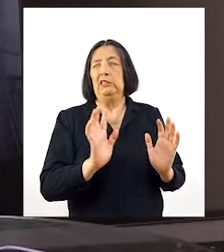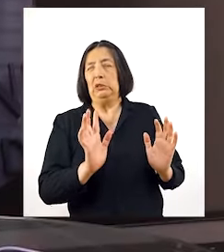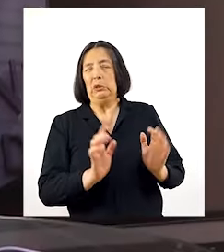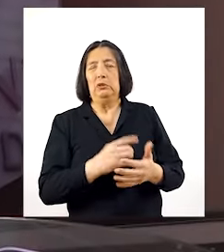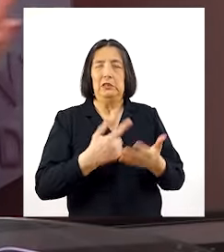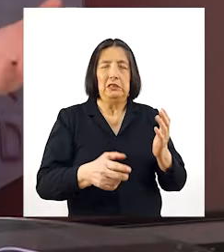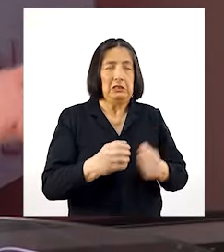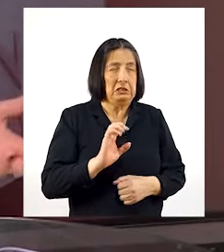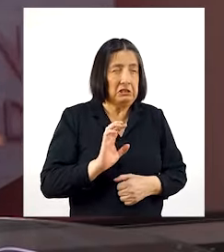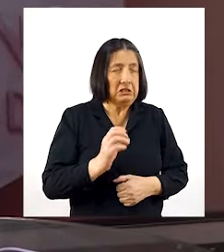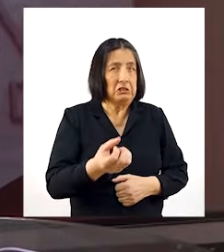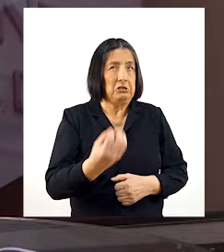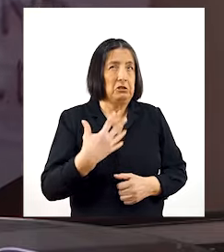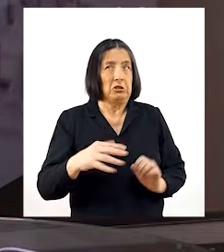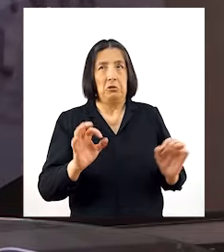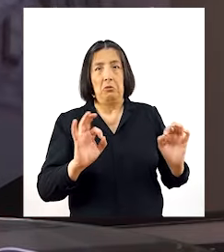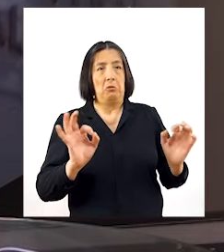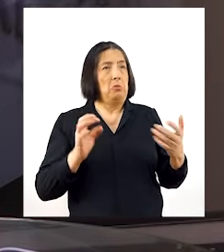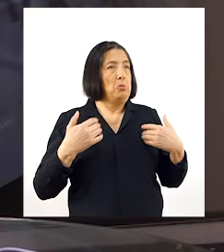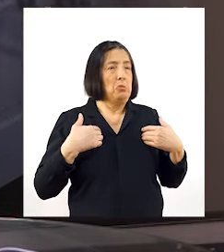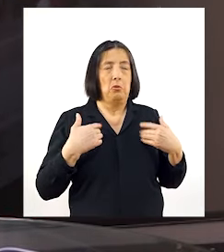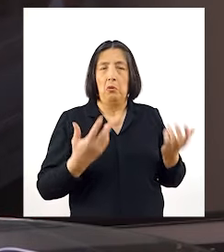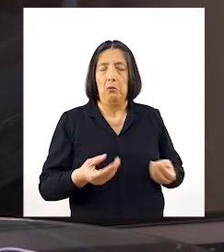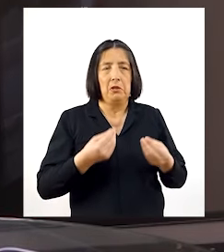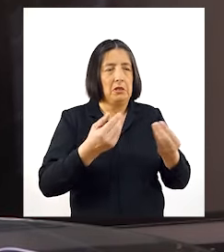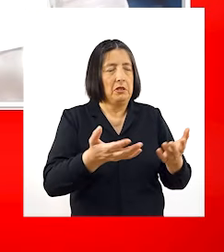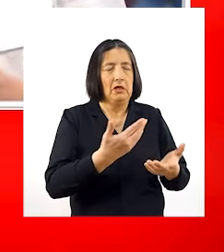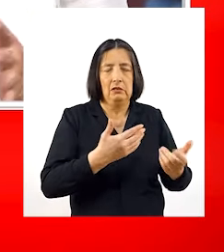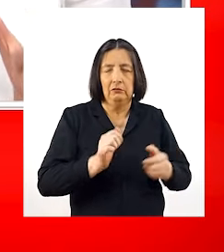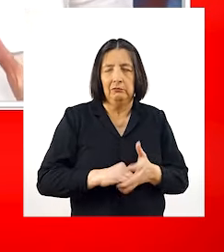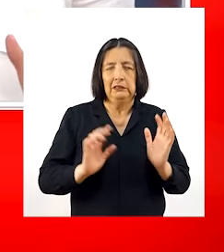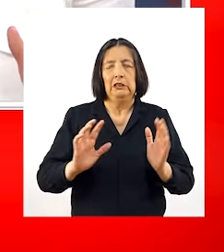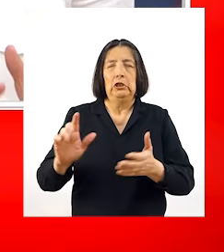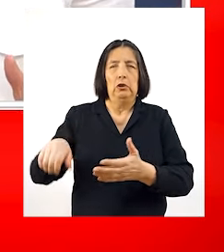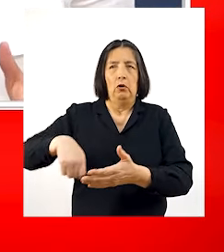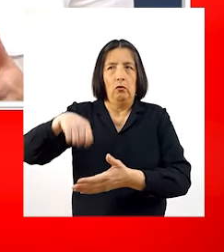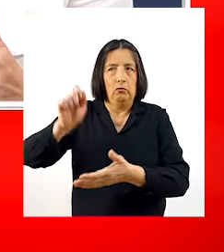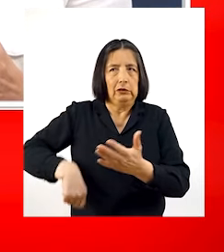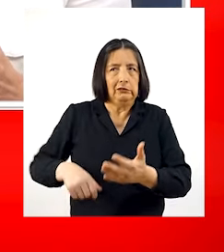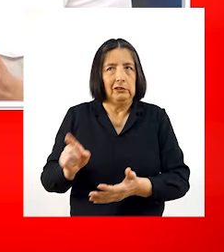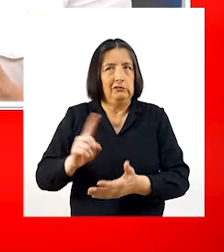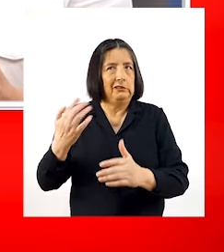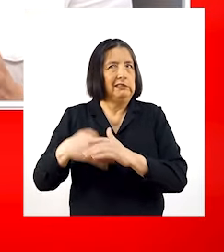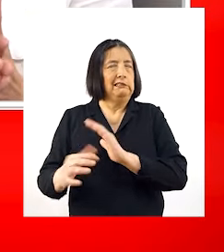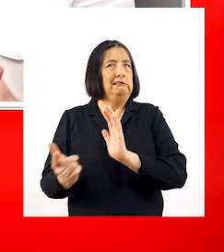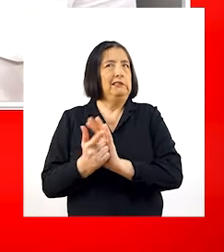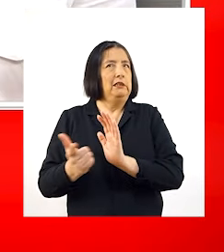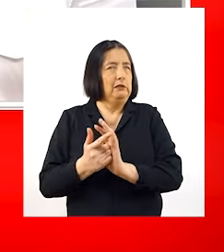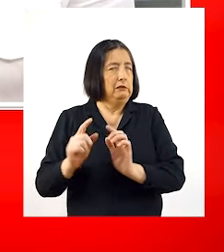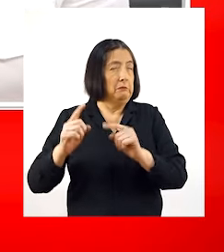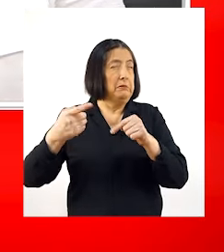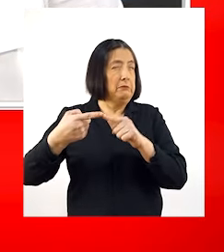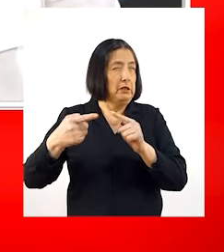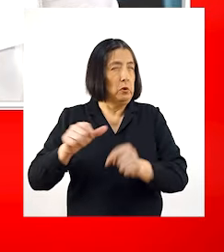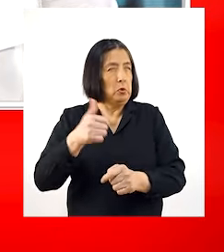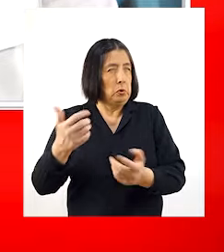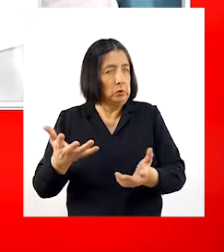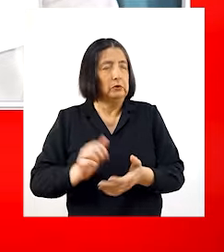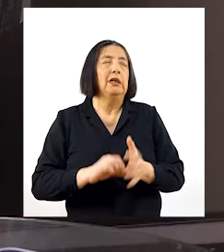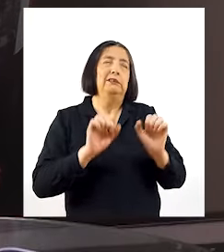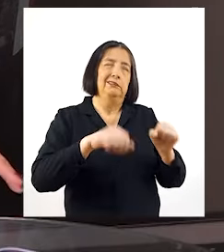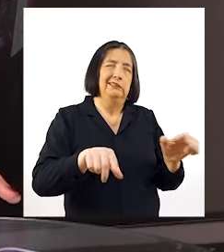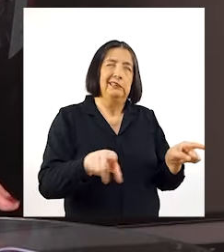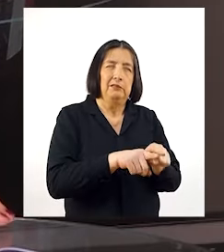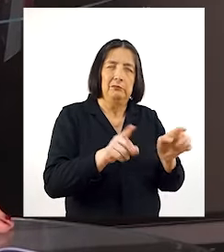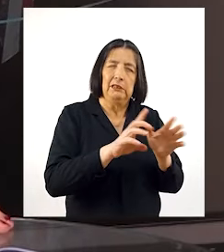relación a proveedores que afirman no haber brindado ningún servicio a la entidad. Contrataciones irregulares es un primer indicador. Podrías mencionar nosotros,